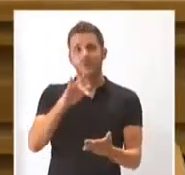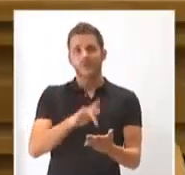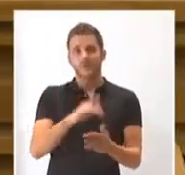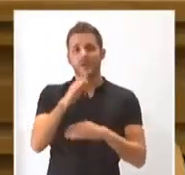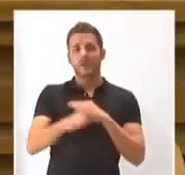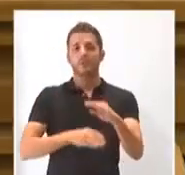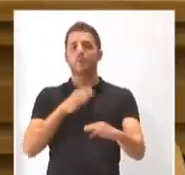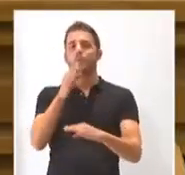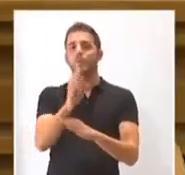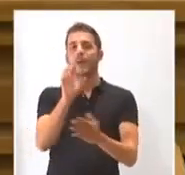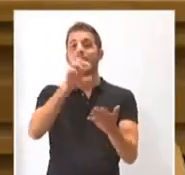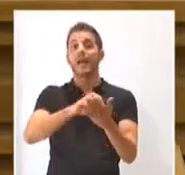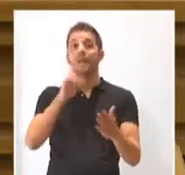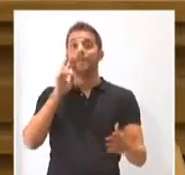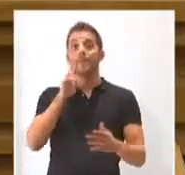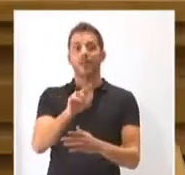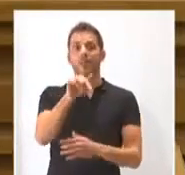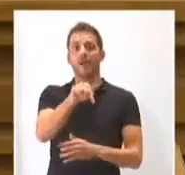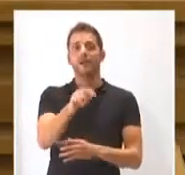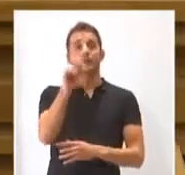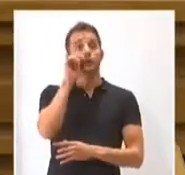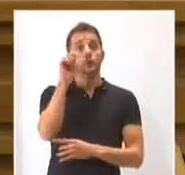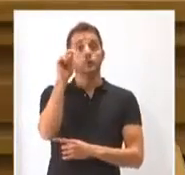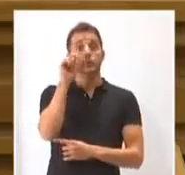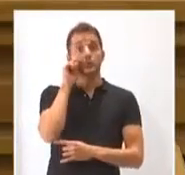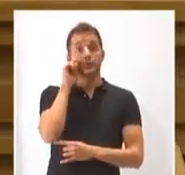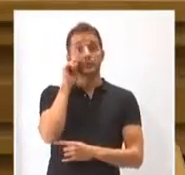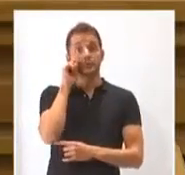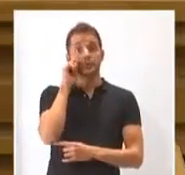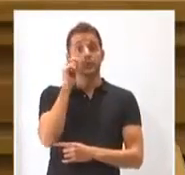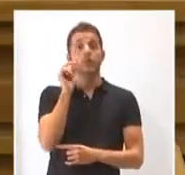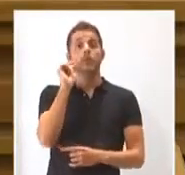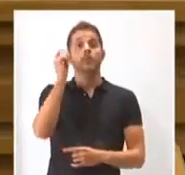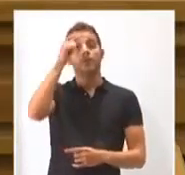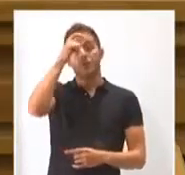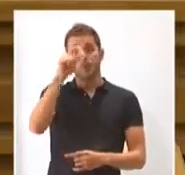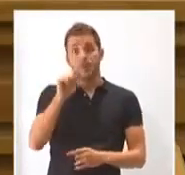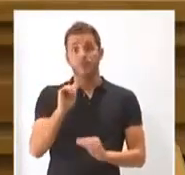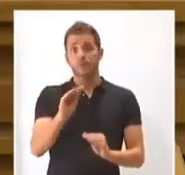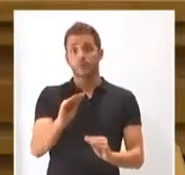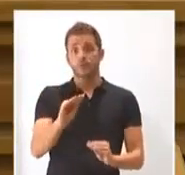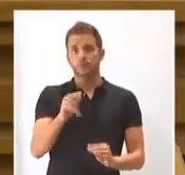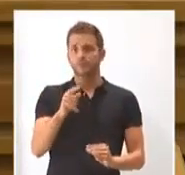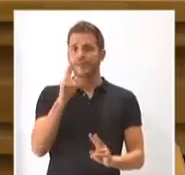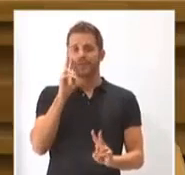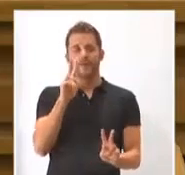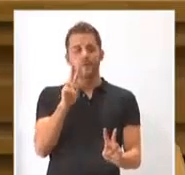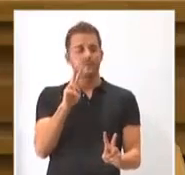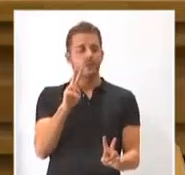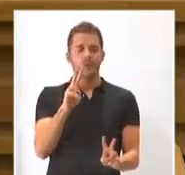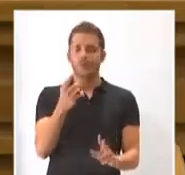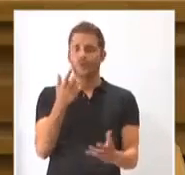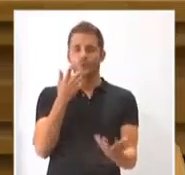parador por fin de turismo de molina de aragón van a contemplar un espectáculo único